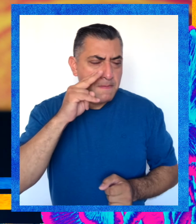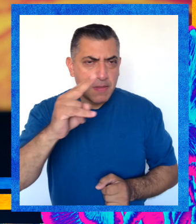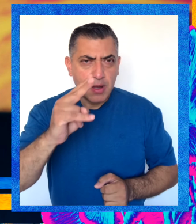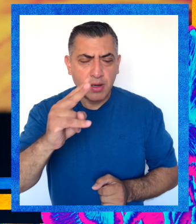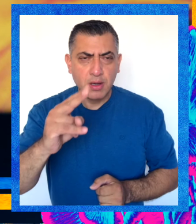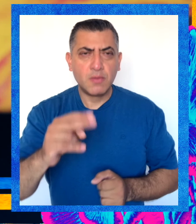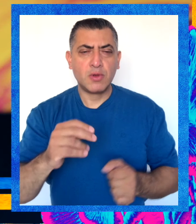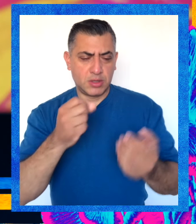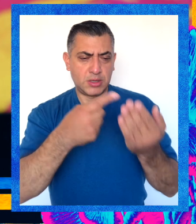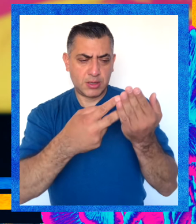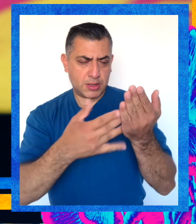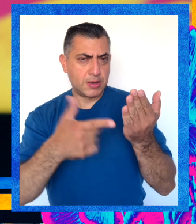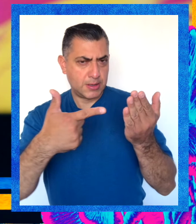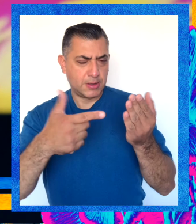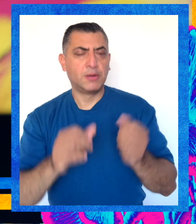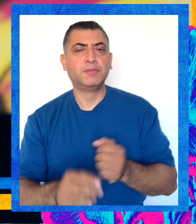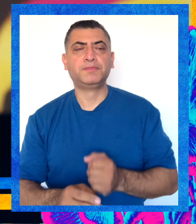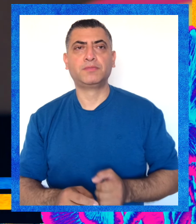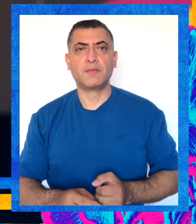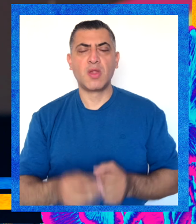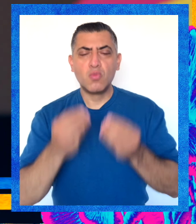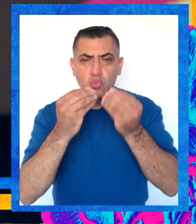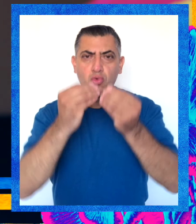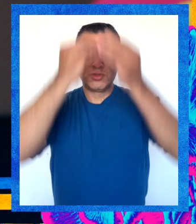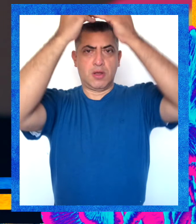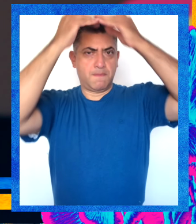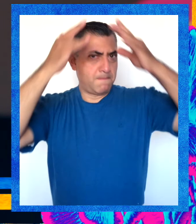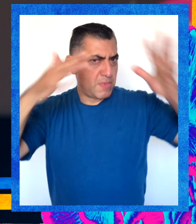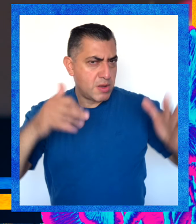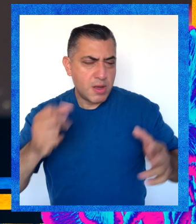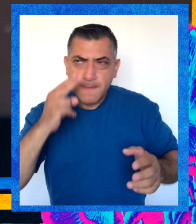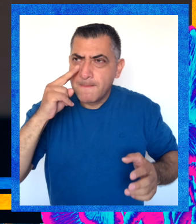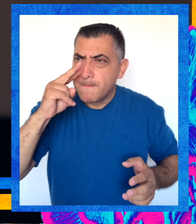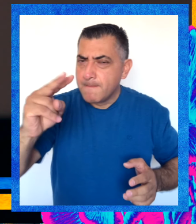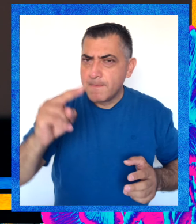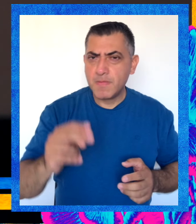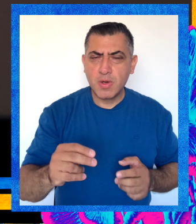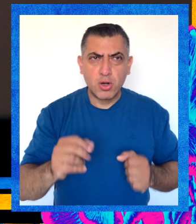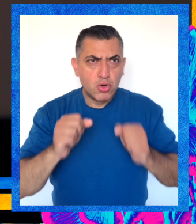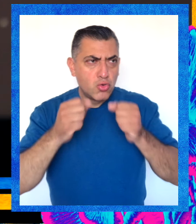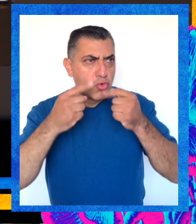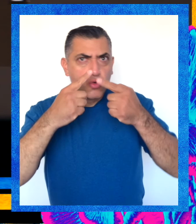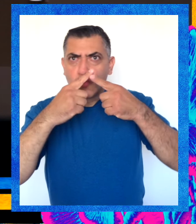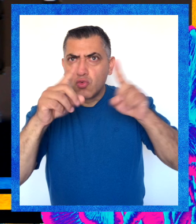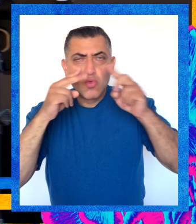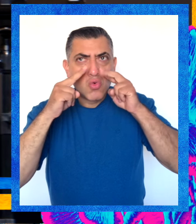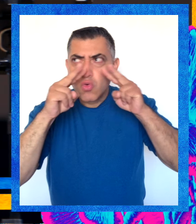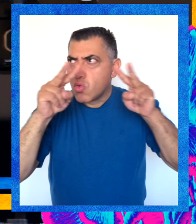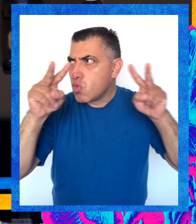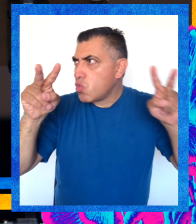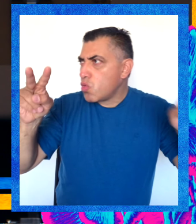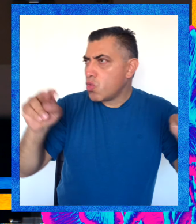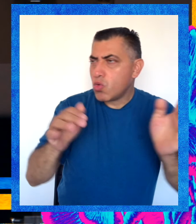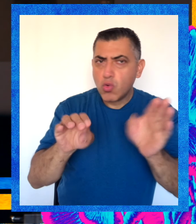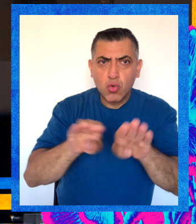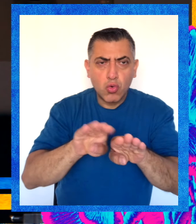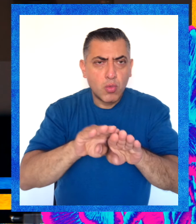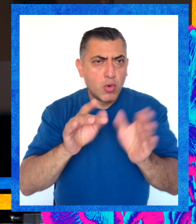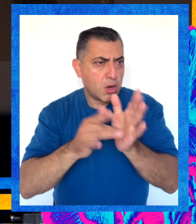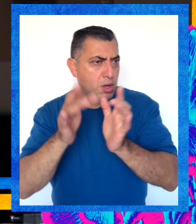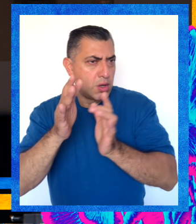estas descripciones así que estoy seguro que va a ser de gran bendición porque vamos a ver una perspectiva de jesús acerca de lo que